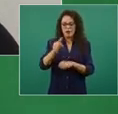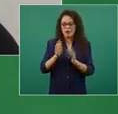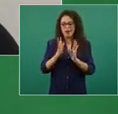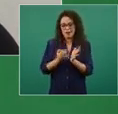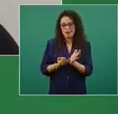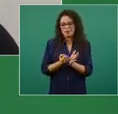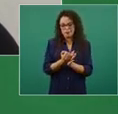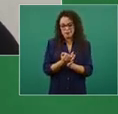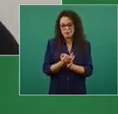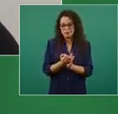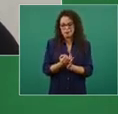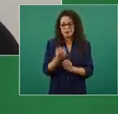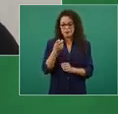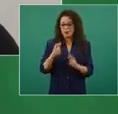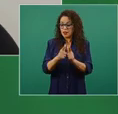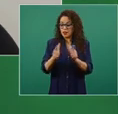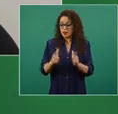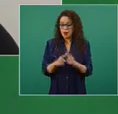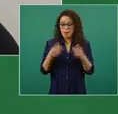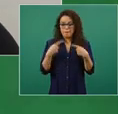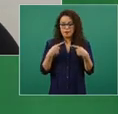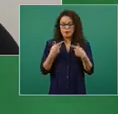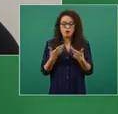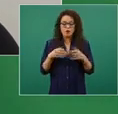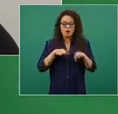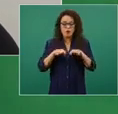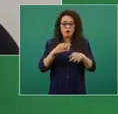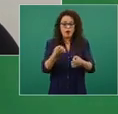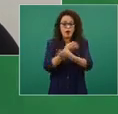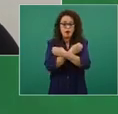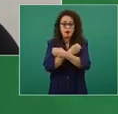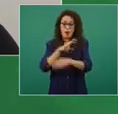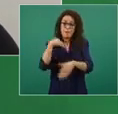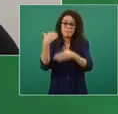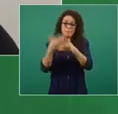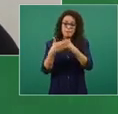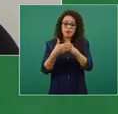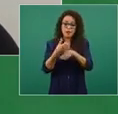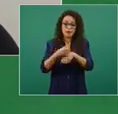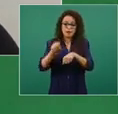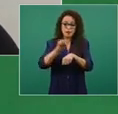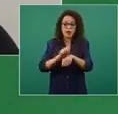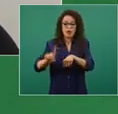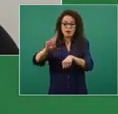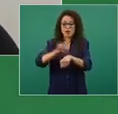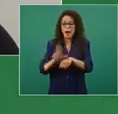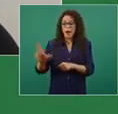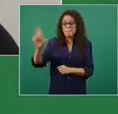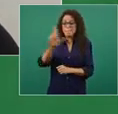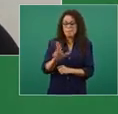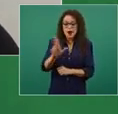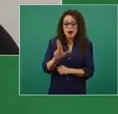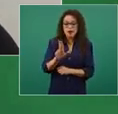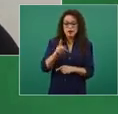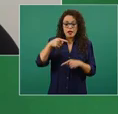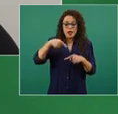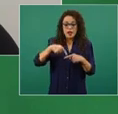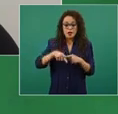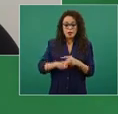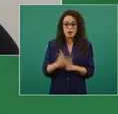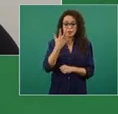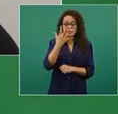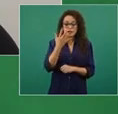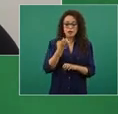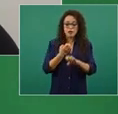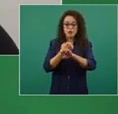cómo este grupo poblacional de trabajadores de la educación, la próxima semana, el día martes específicamente, que inician 5